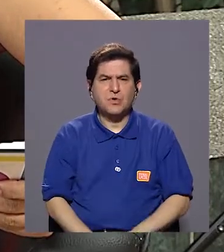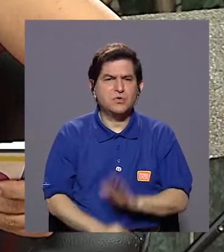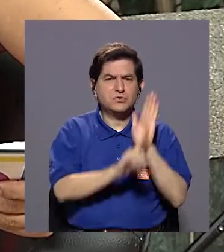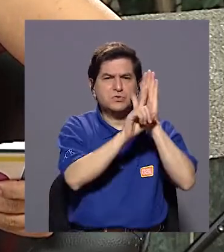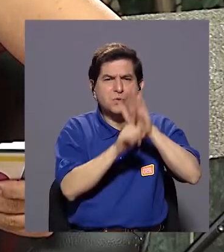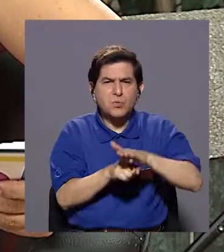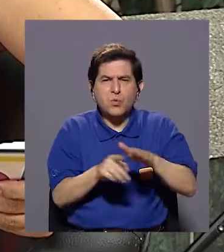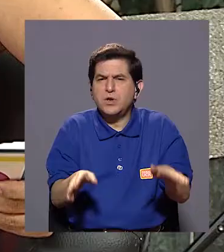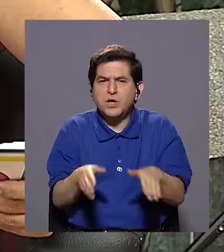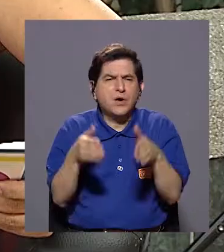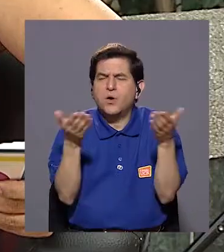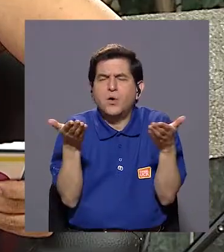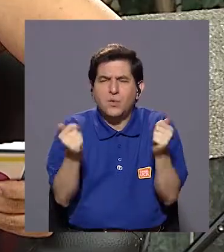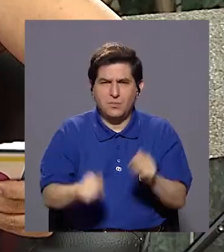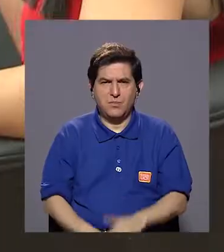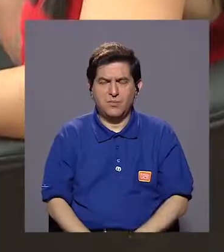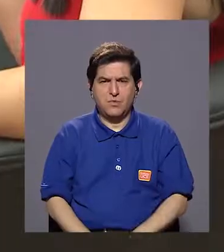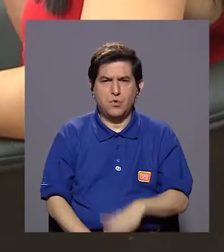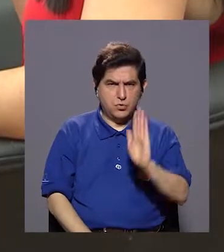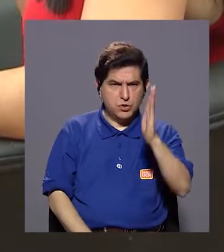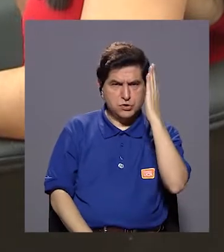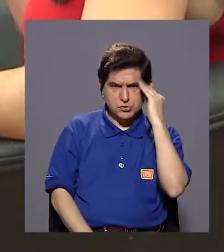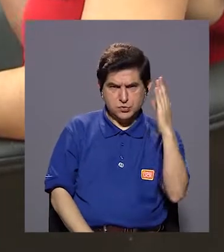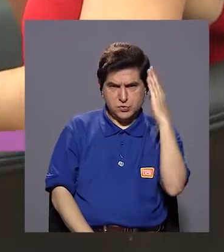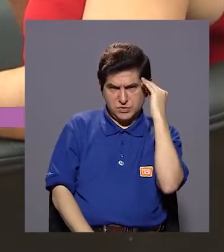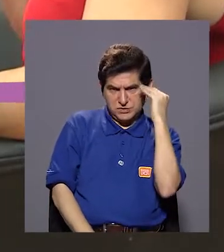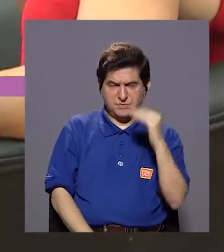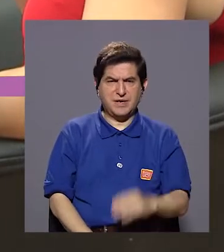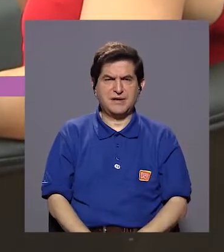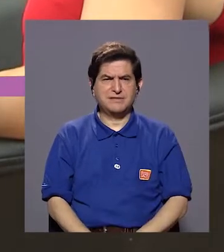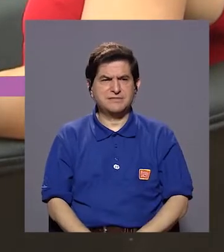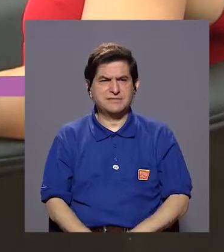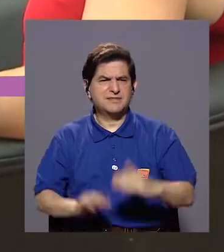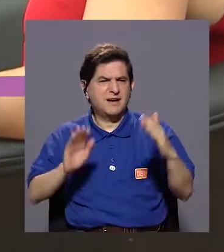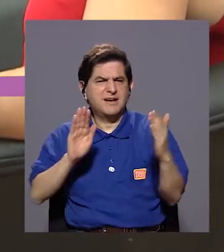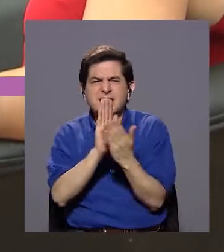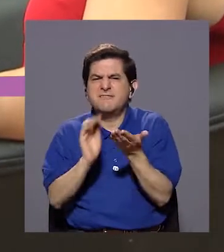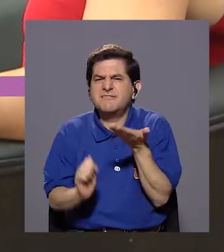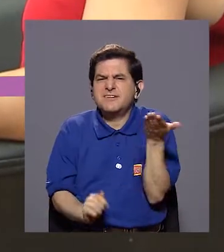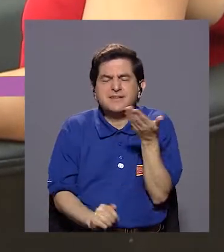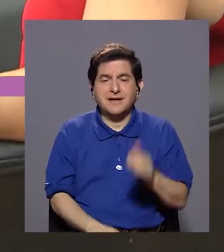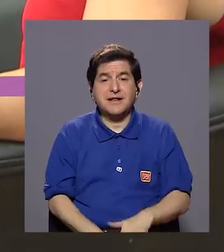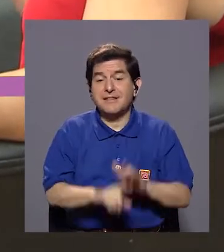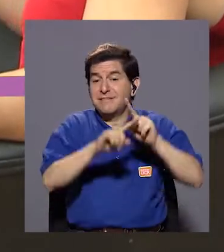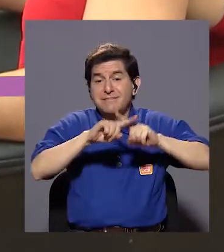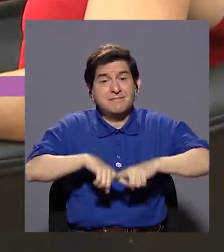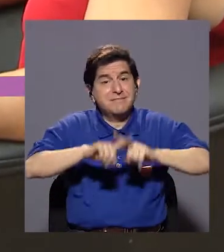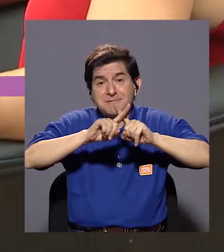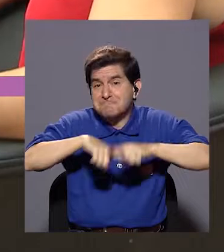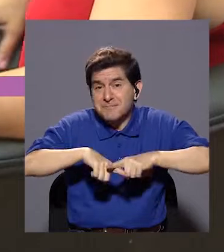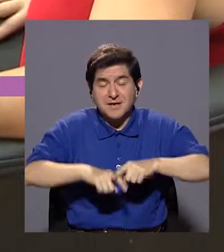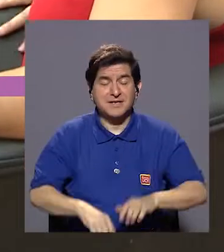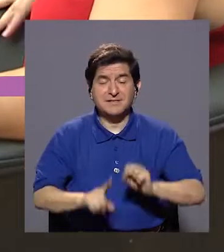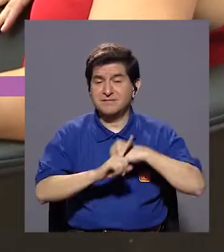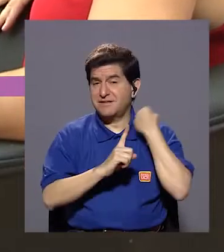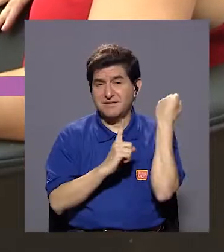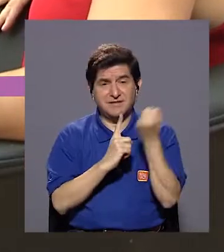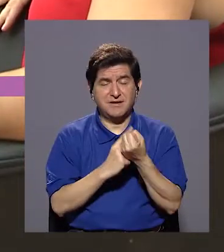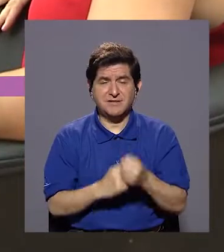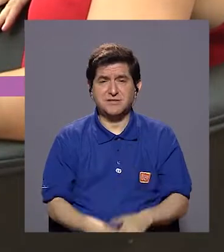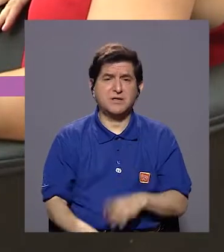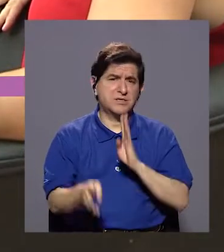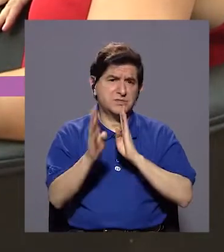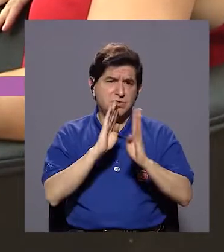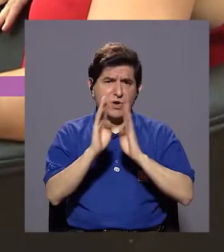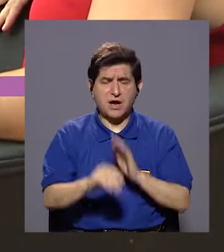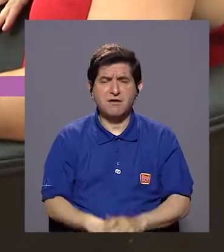son? ¿Cómo, a partir de su experiencia, que estamos frente a O sea, dependiendo de la situación, cuando